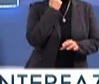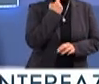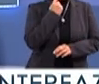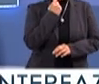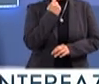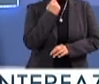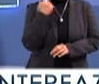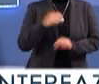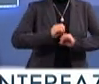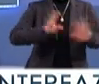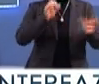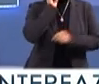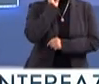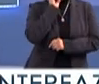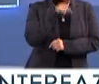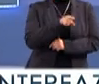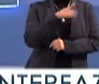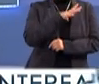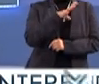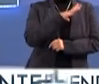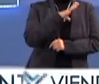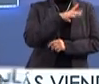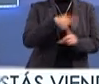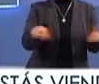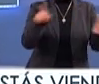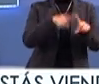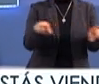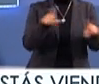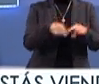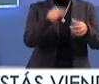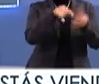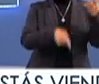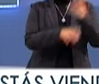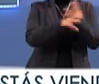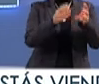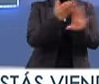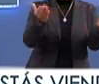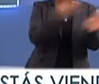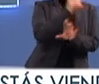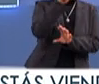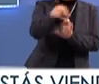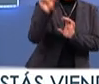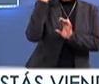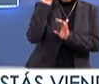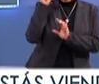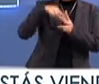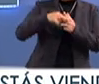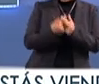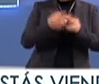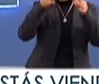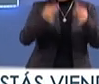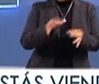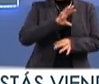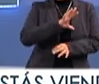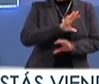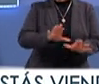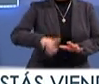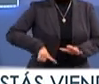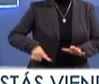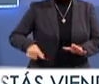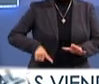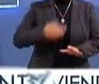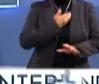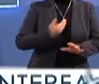López Obrador. Por supuesto que hubo una serie de sucesos anteriores a este sábado, a este inicio oficial del gobierno